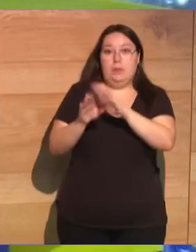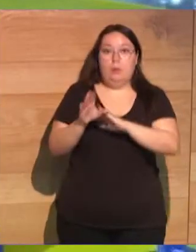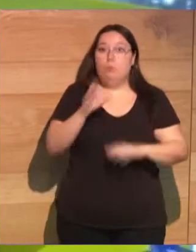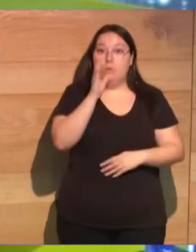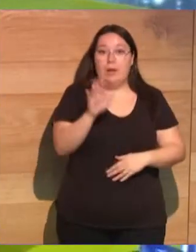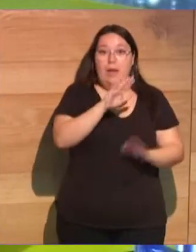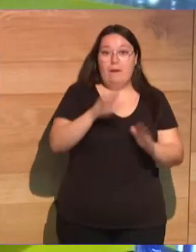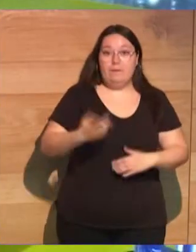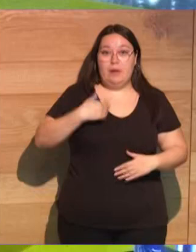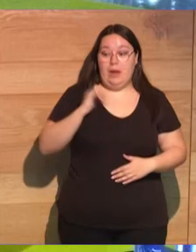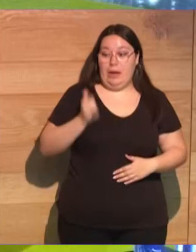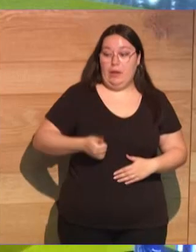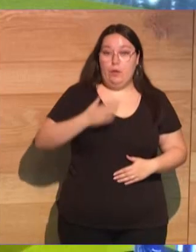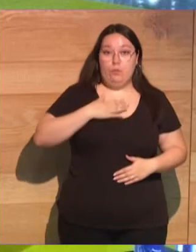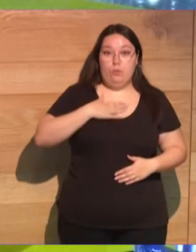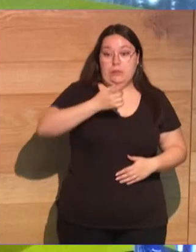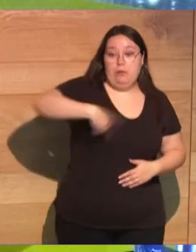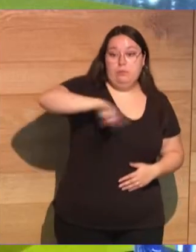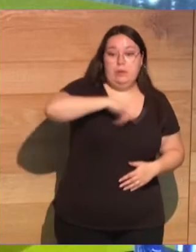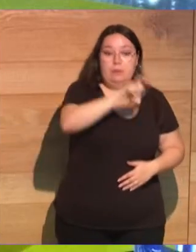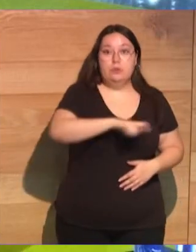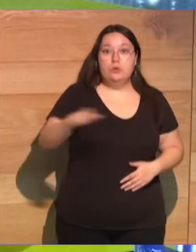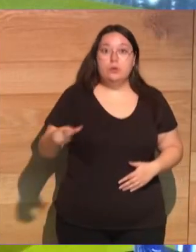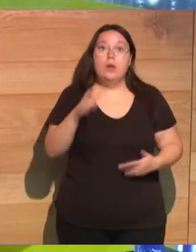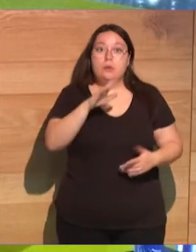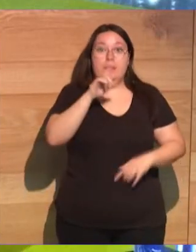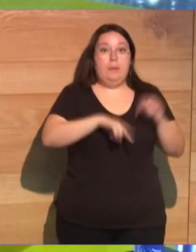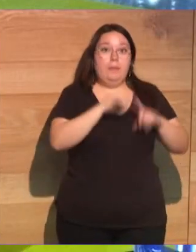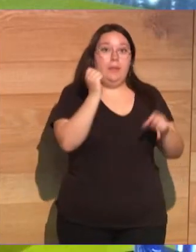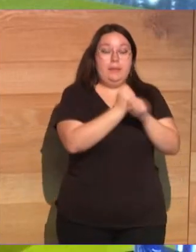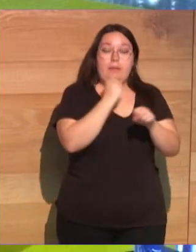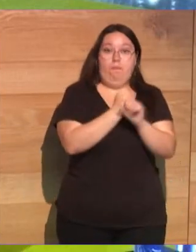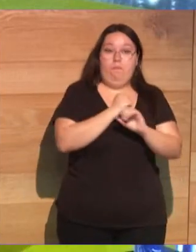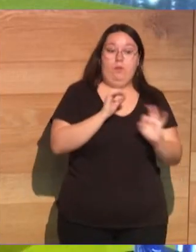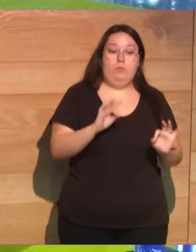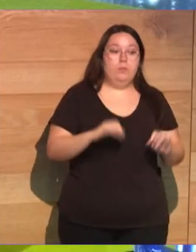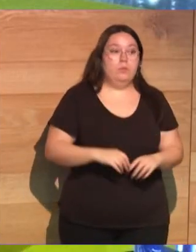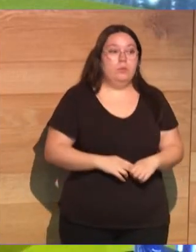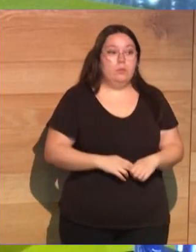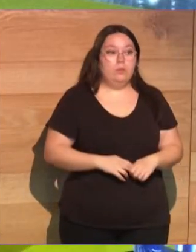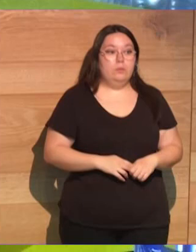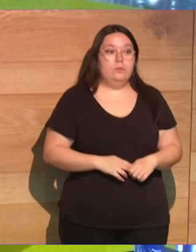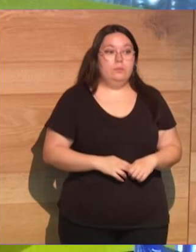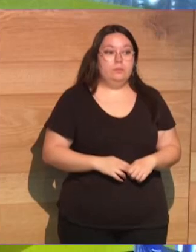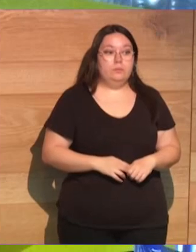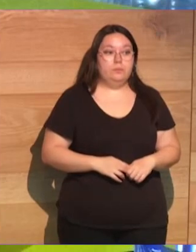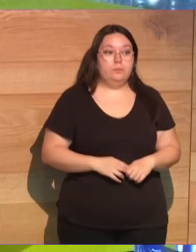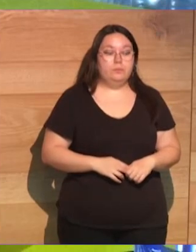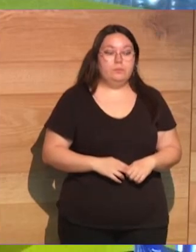la riqueza nuestra, de las personas, pues está en el rendimiento del trabajo, no tanto en el rendimiento del capital.